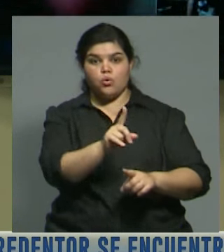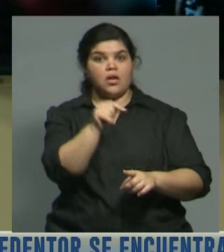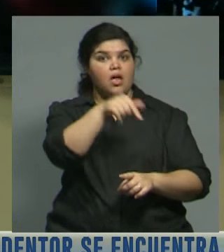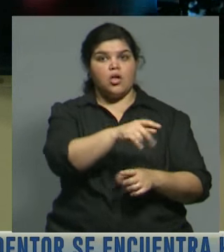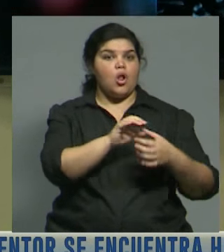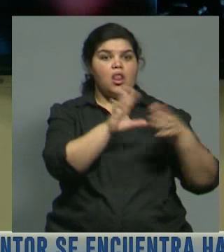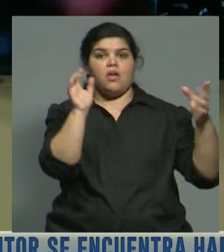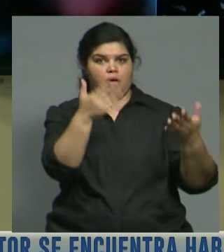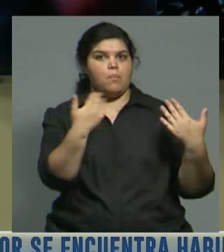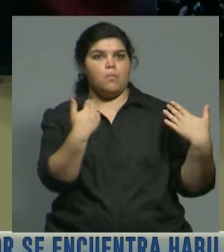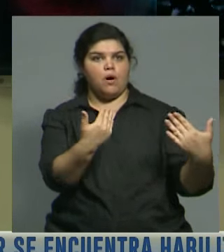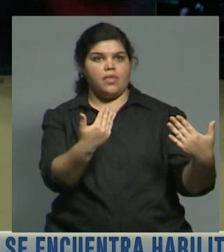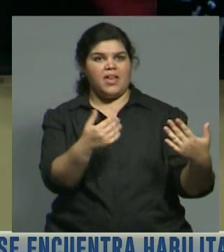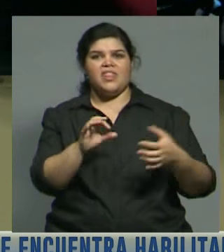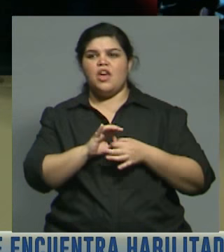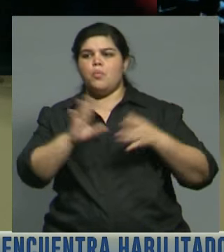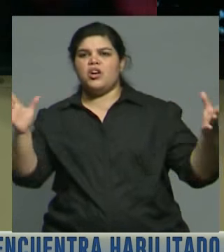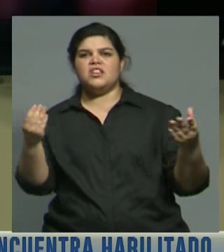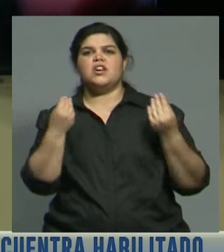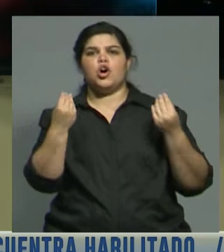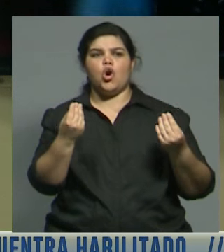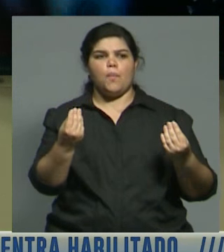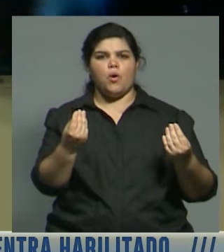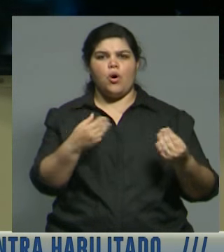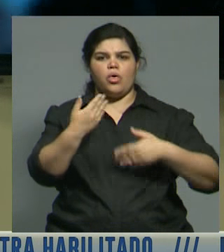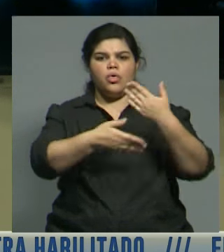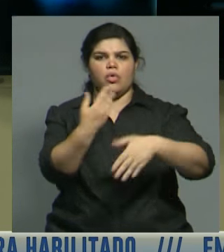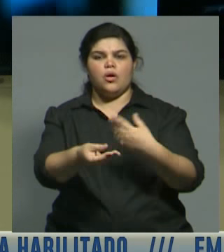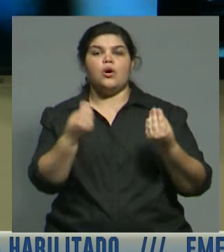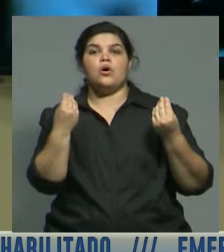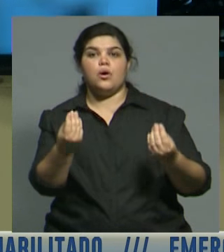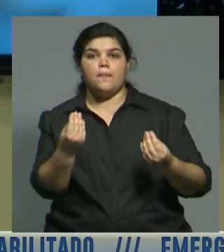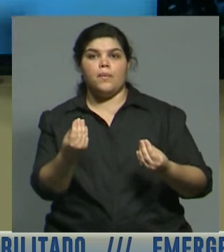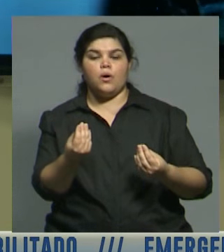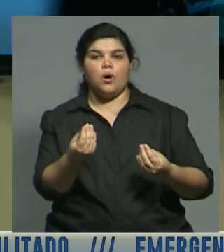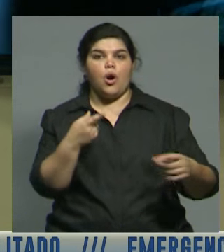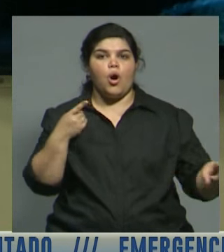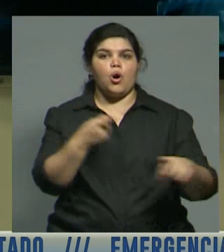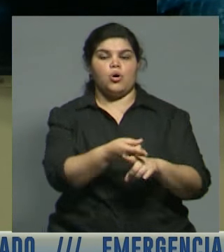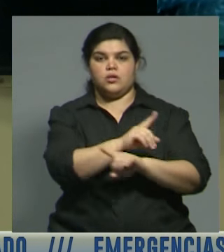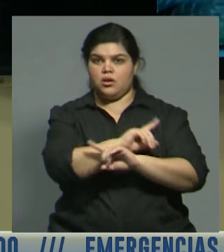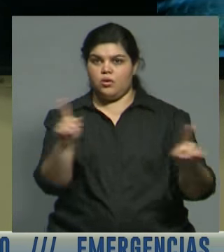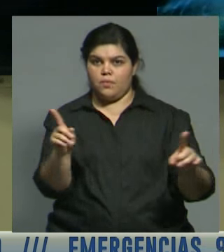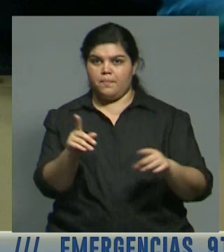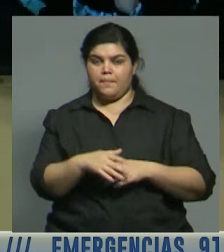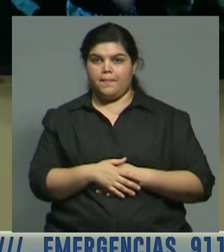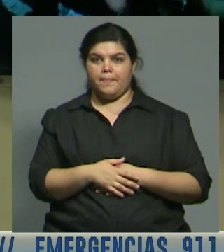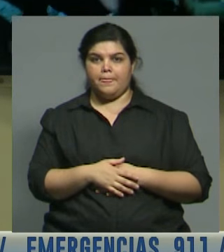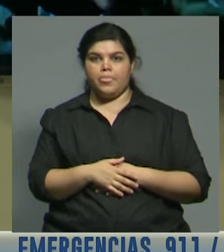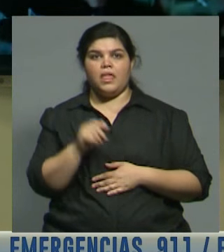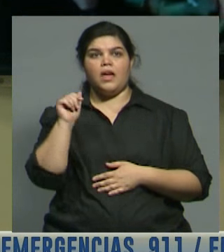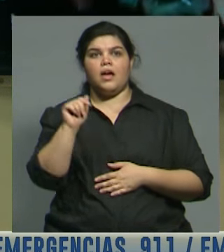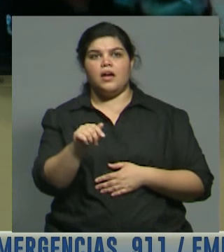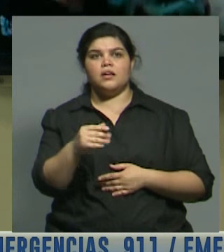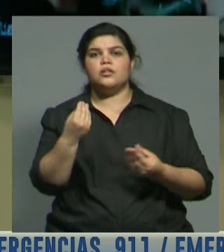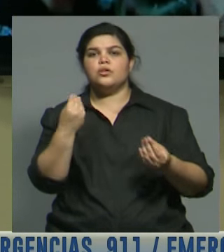no puede funcionar si no podemos expresar nuestro descontento. La democracia el espíritu de la democracia es la oposición a toda forma de tiranía, y eso